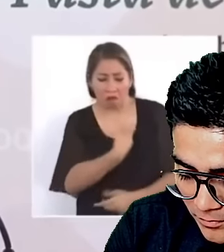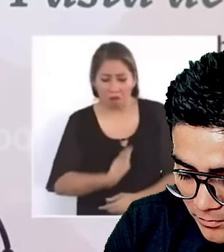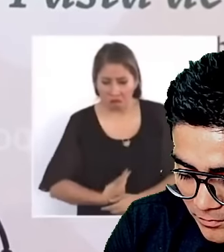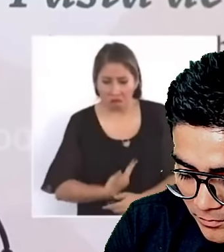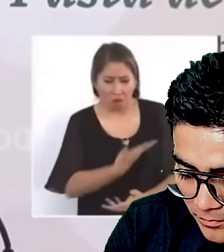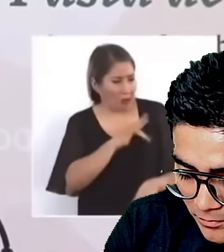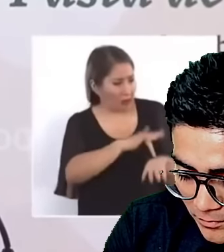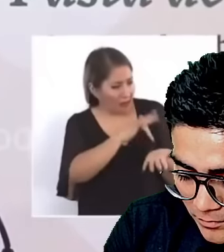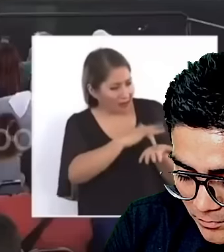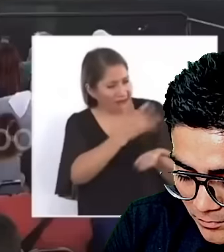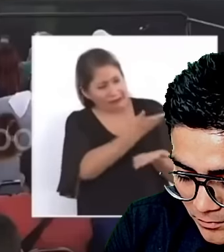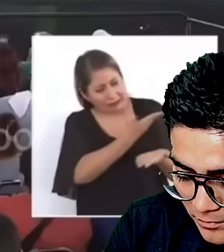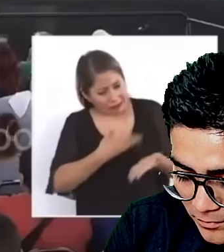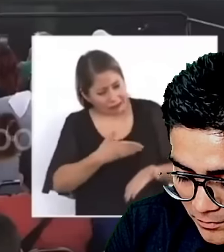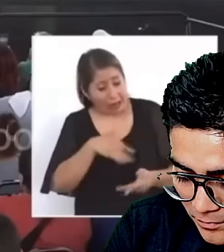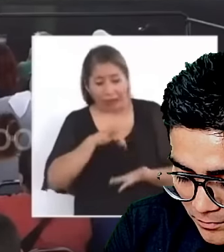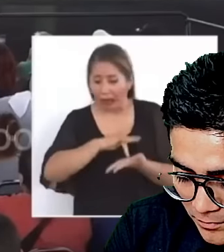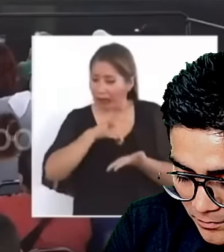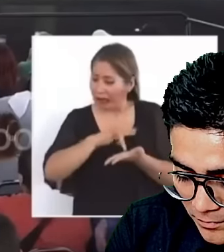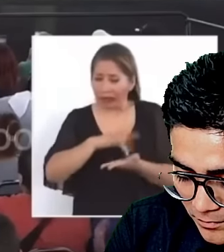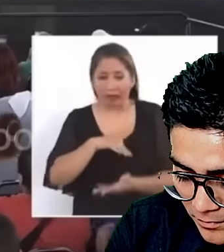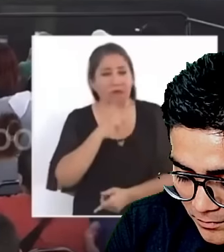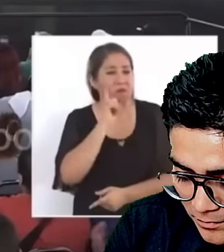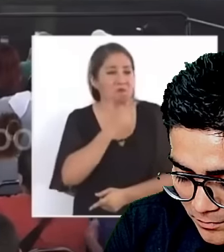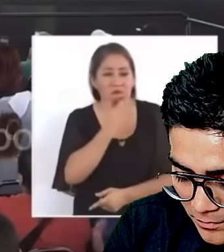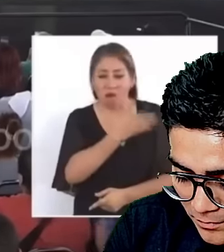presidente. Todas y todos se lo agradecemos.